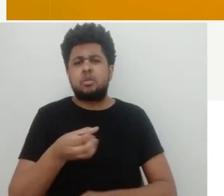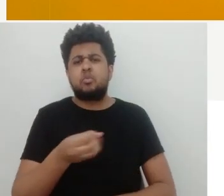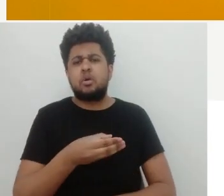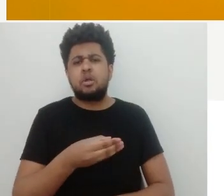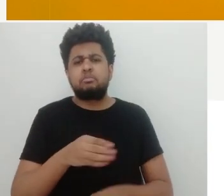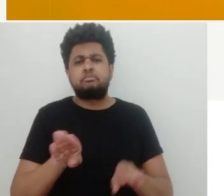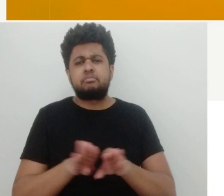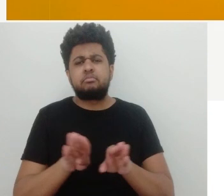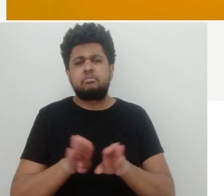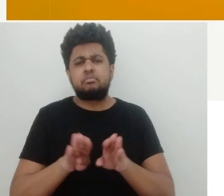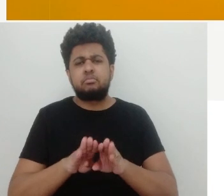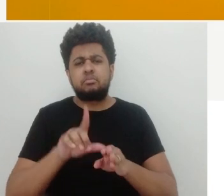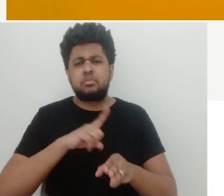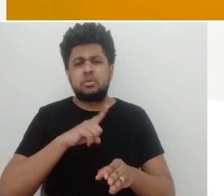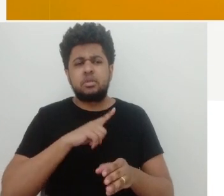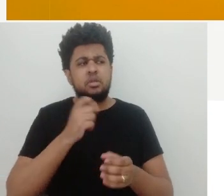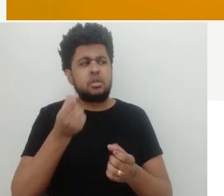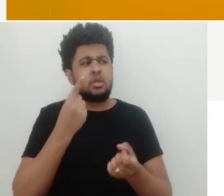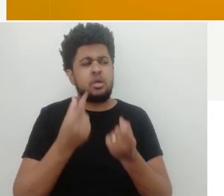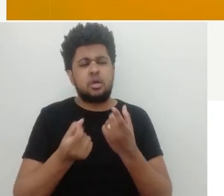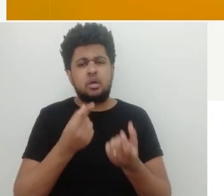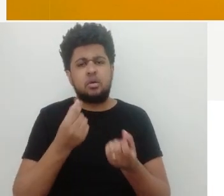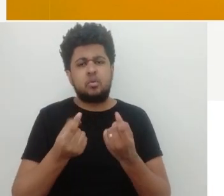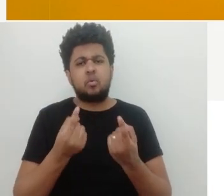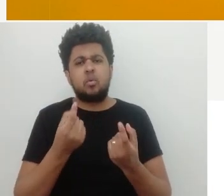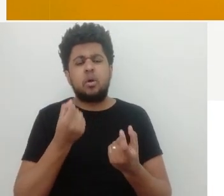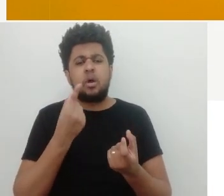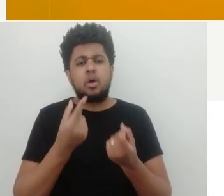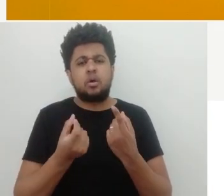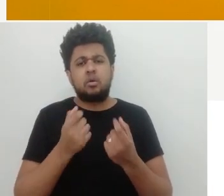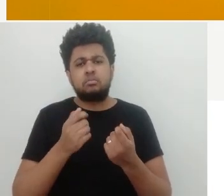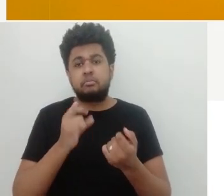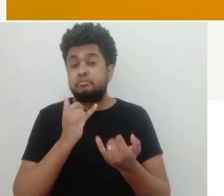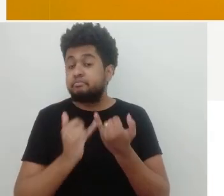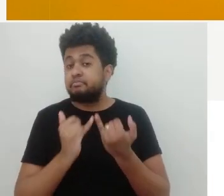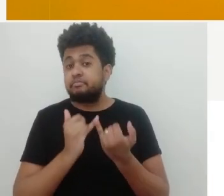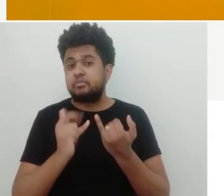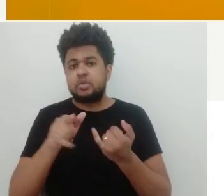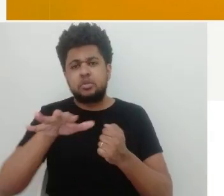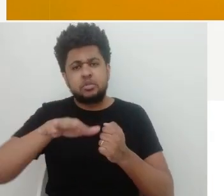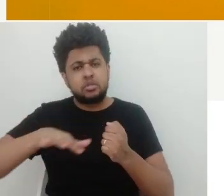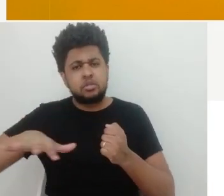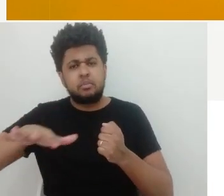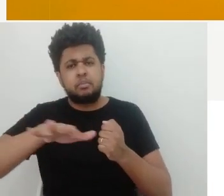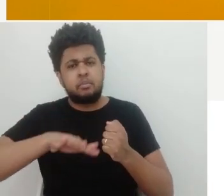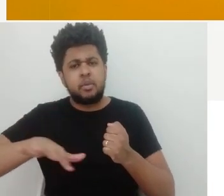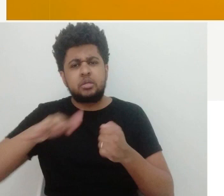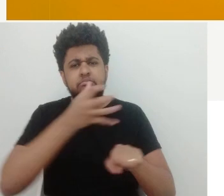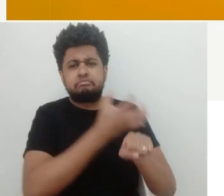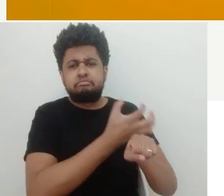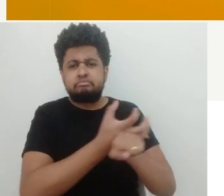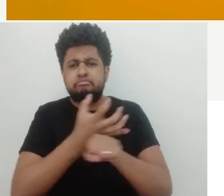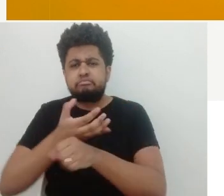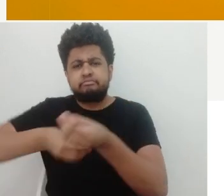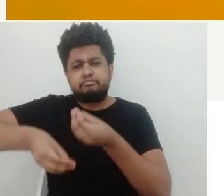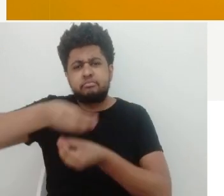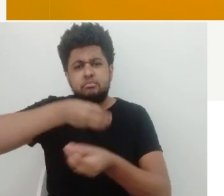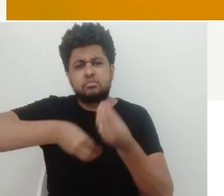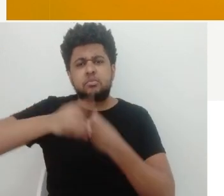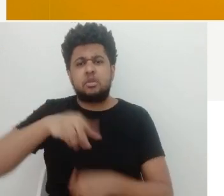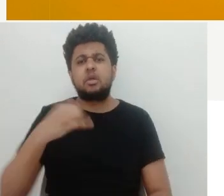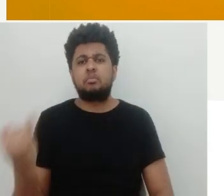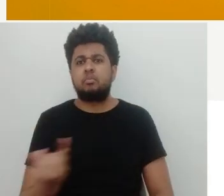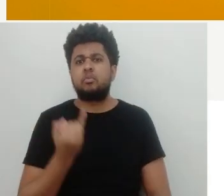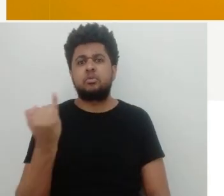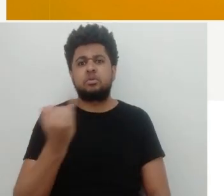cuales me parece que los espacios académicos interdisciplinarios son fundamentales. Las 3 genealogías